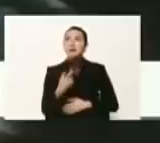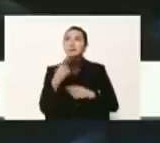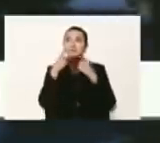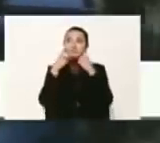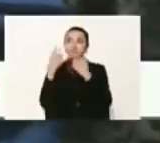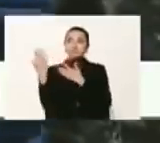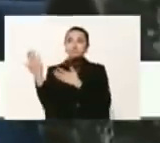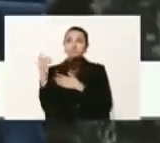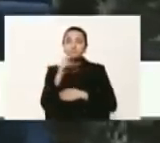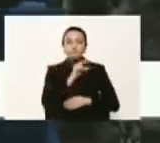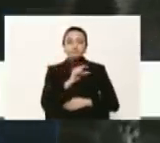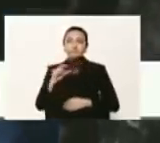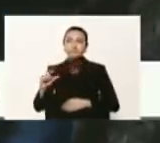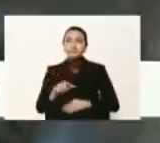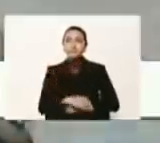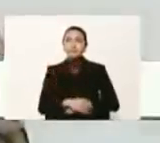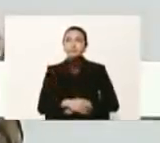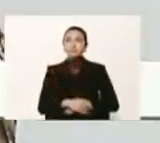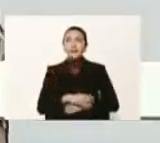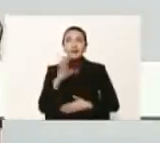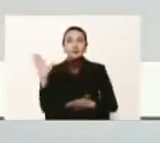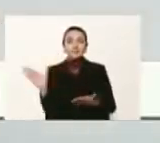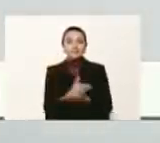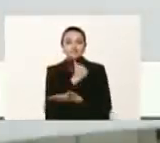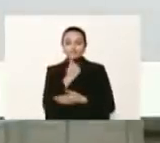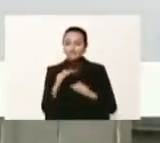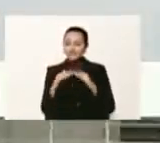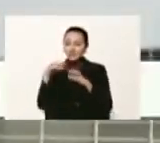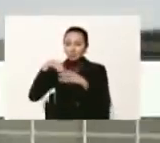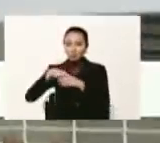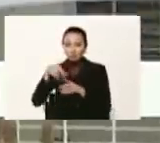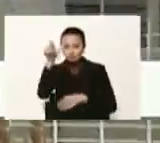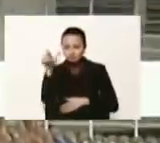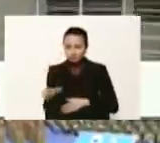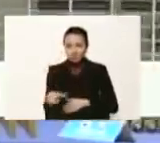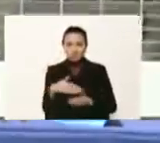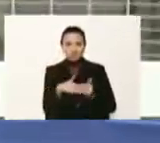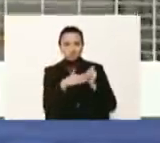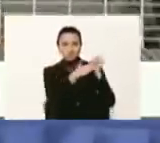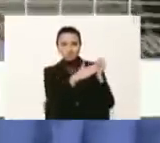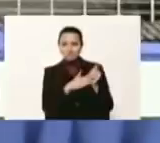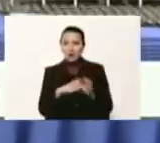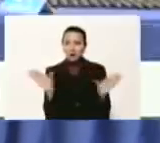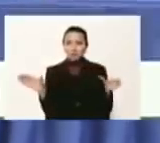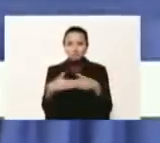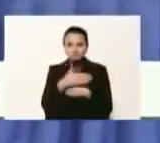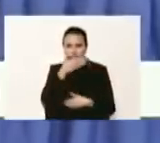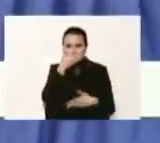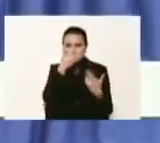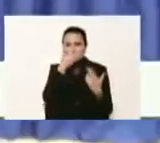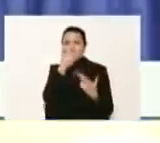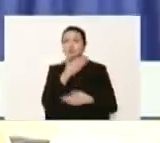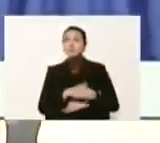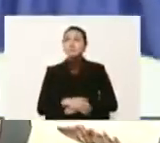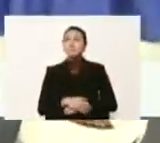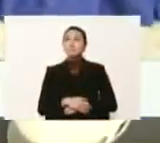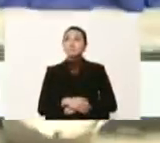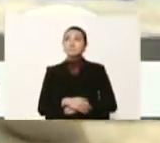observar cartuchos que fueron incautados en la casa de uno de los delincuentes líderes de estas bandas que los